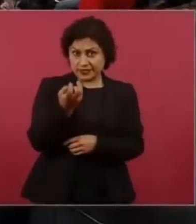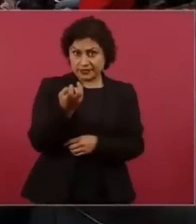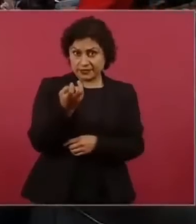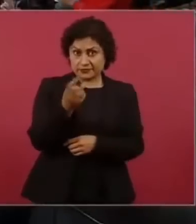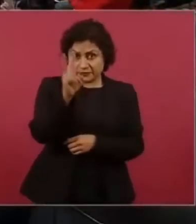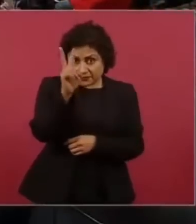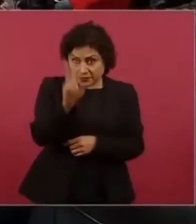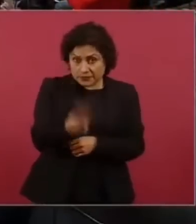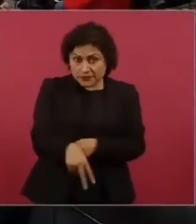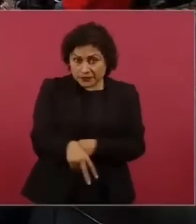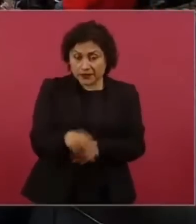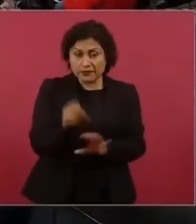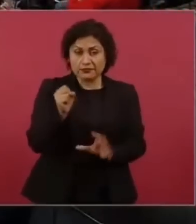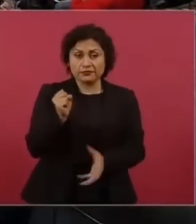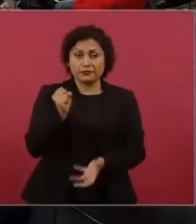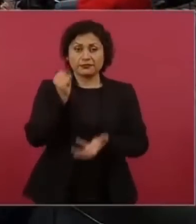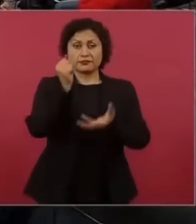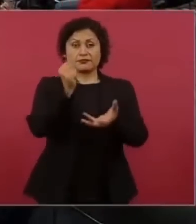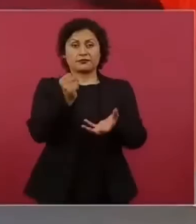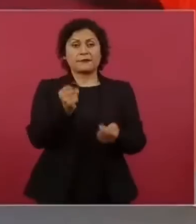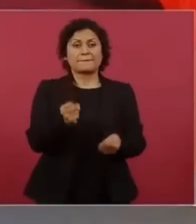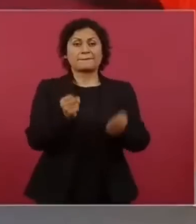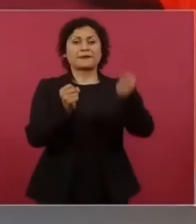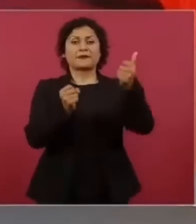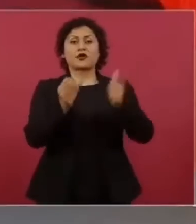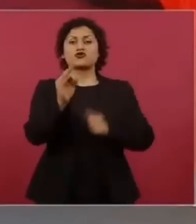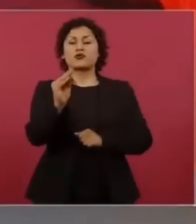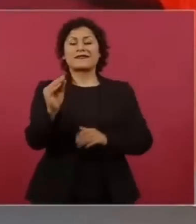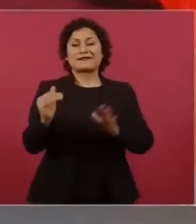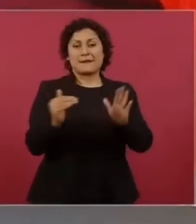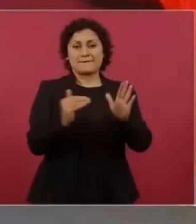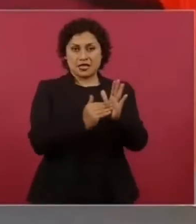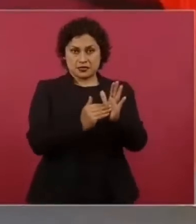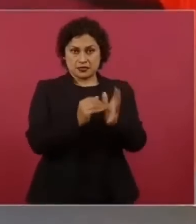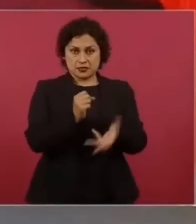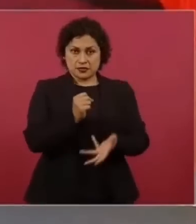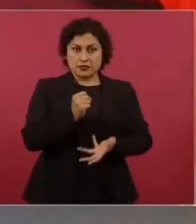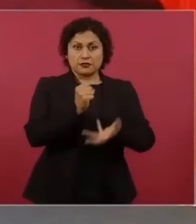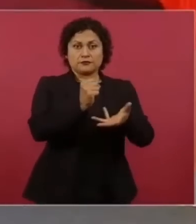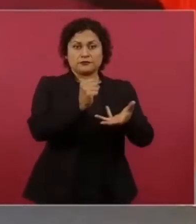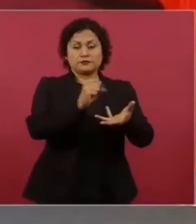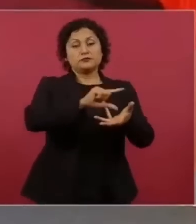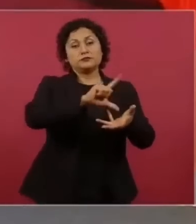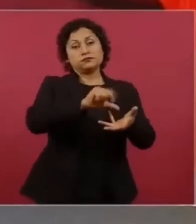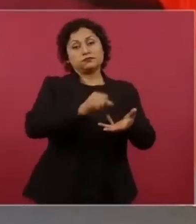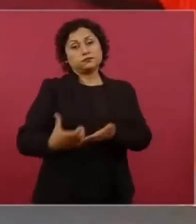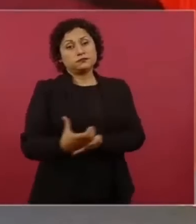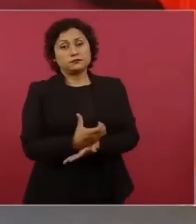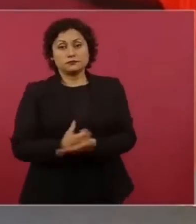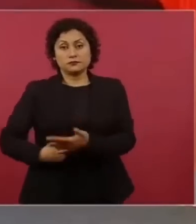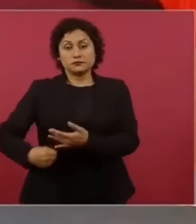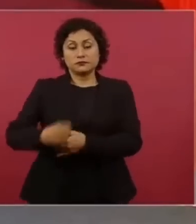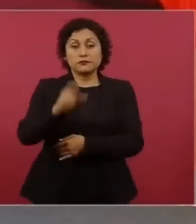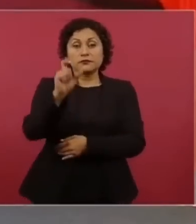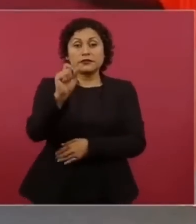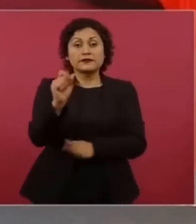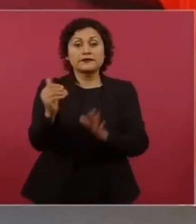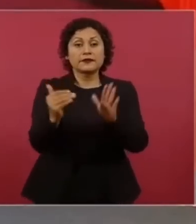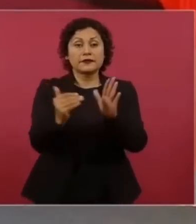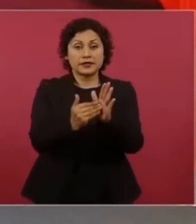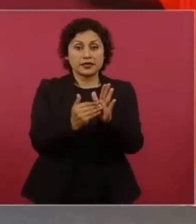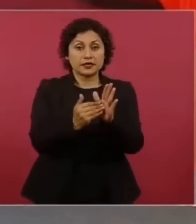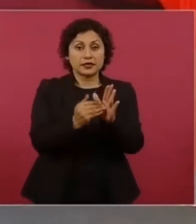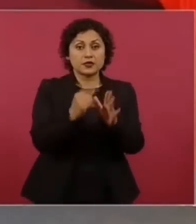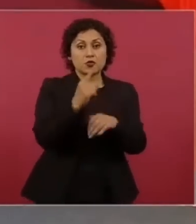una inversión de 90,000 para tener 20,000 de utilidad al